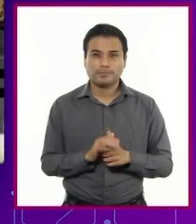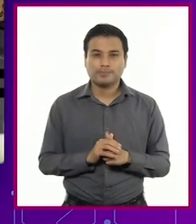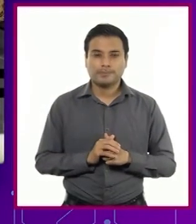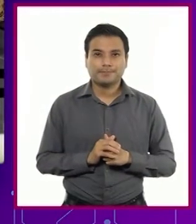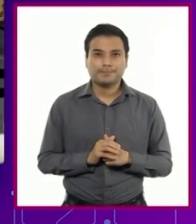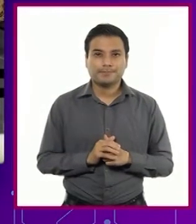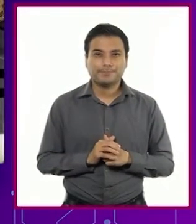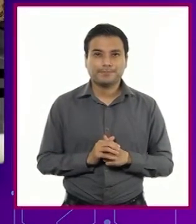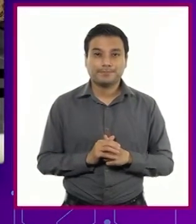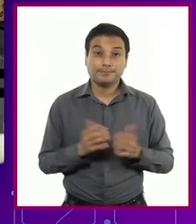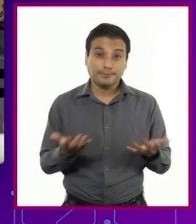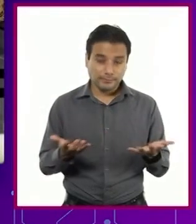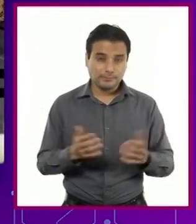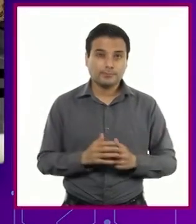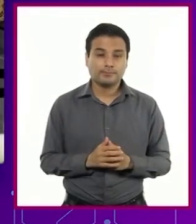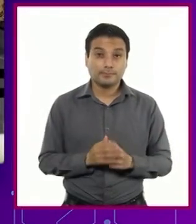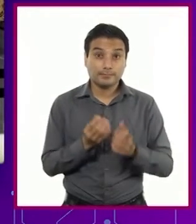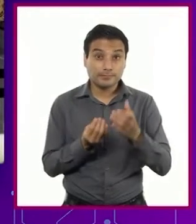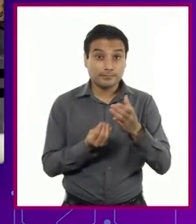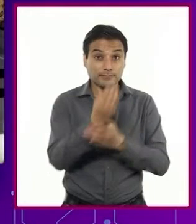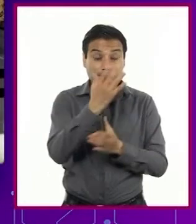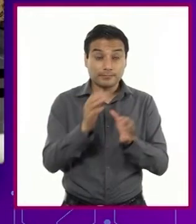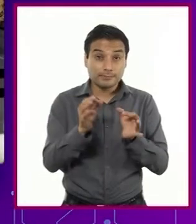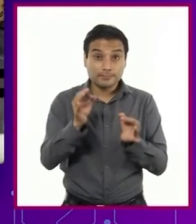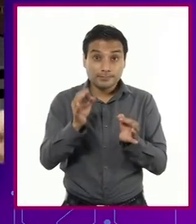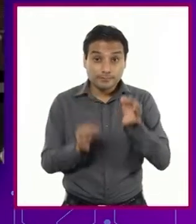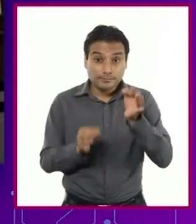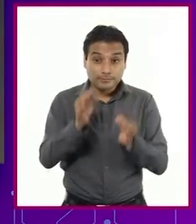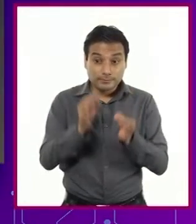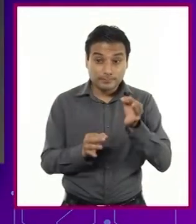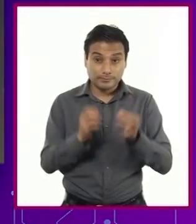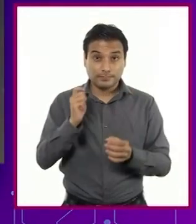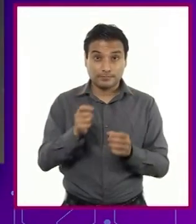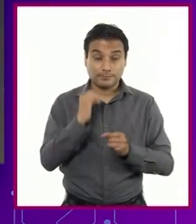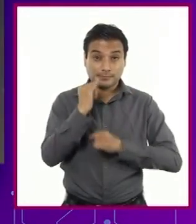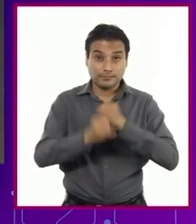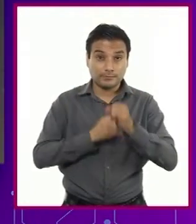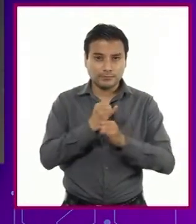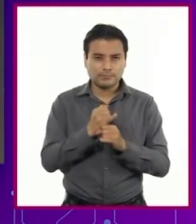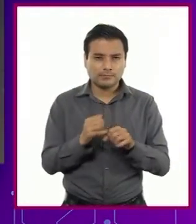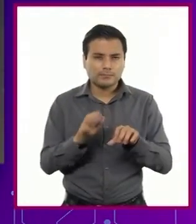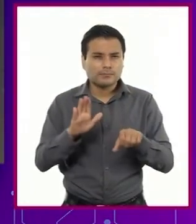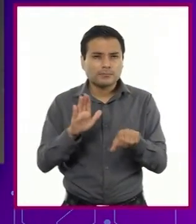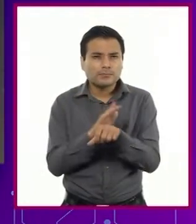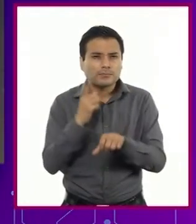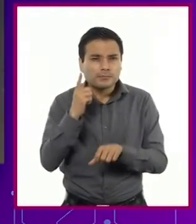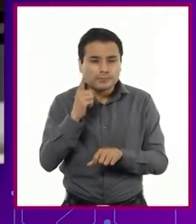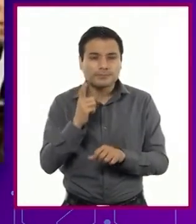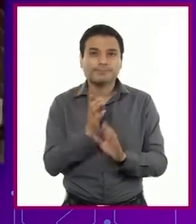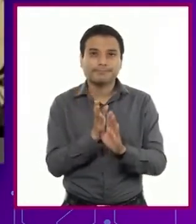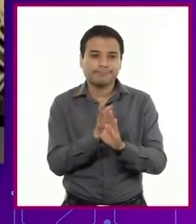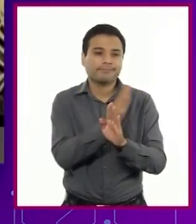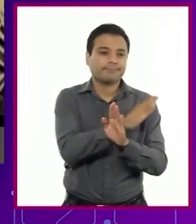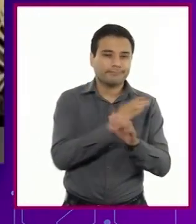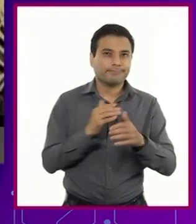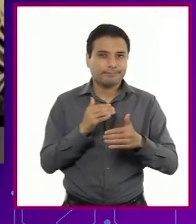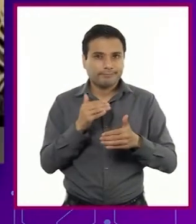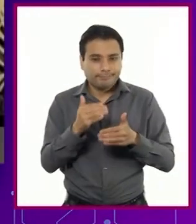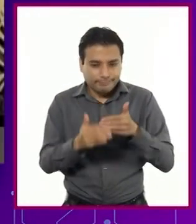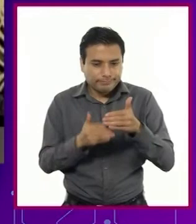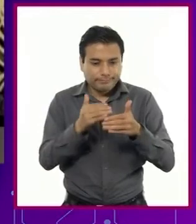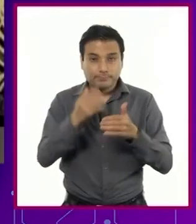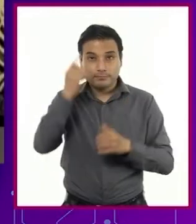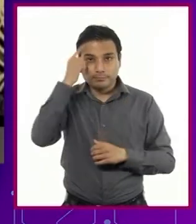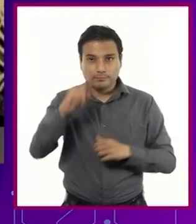En conclusión, la creación de la Corte Penal Internacional es el resultado de un proceso histórico que busca justicia para